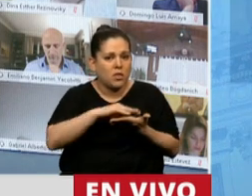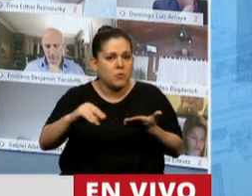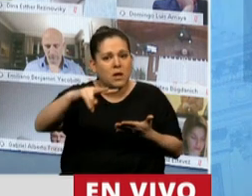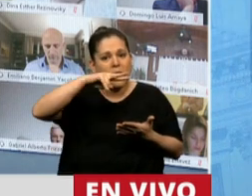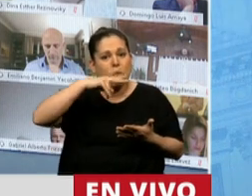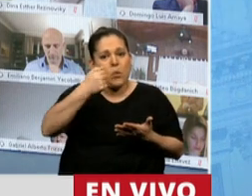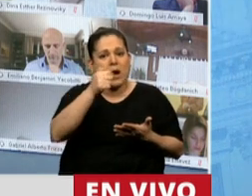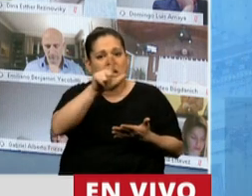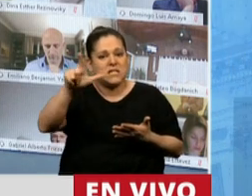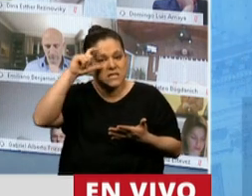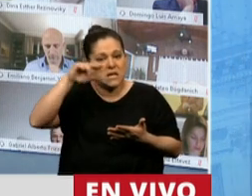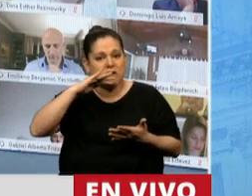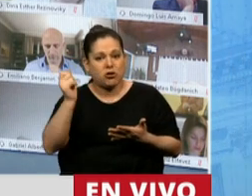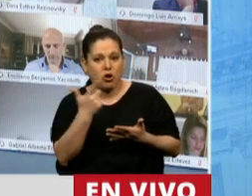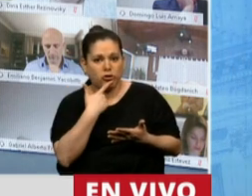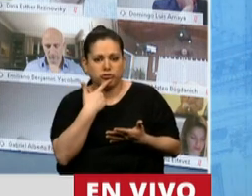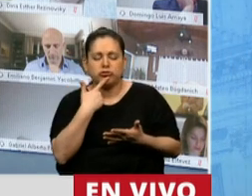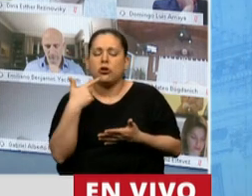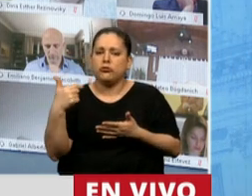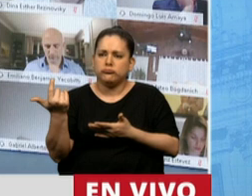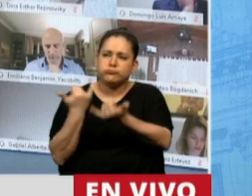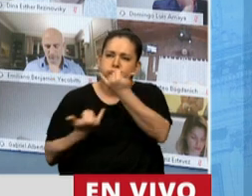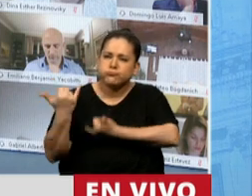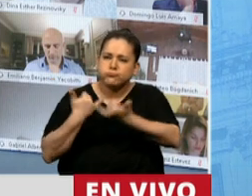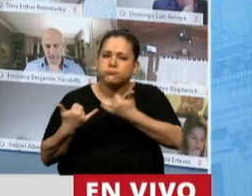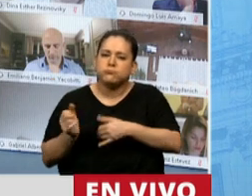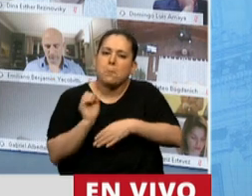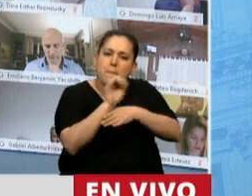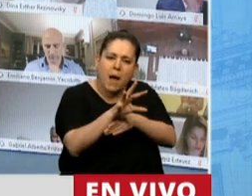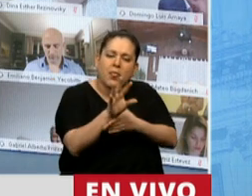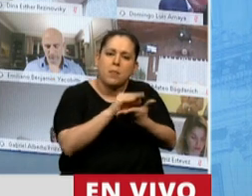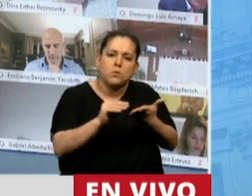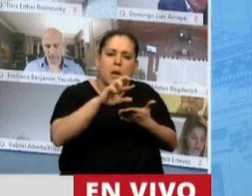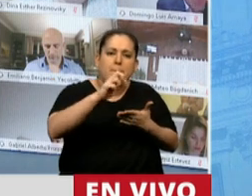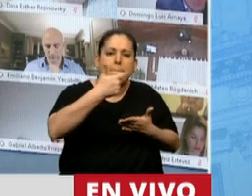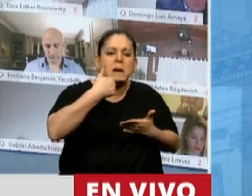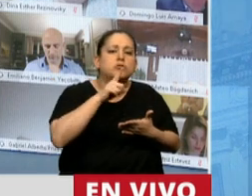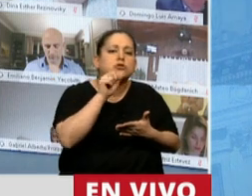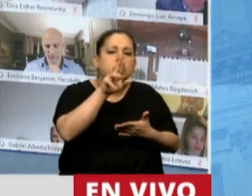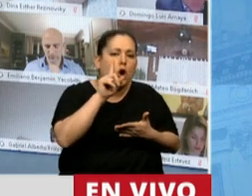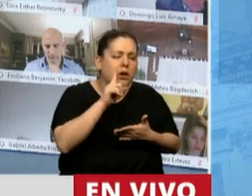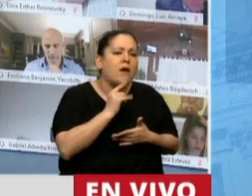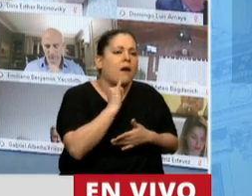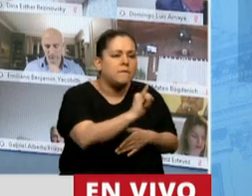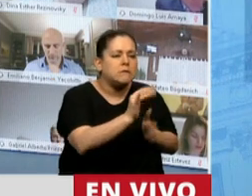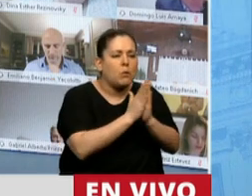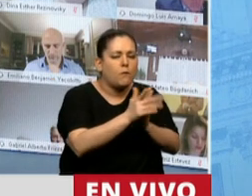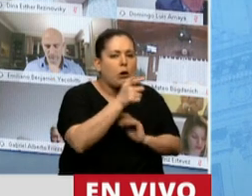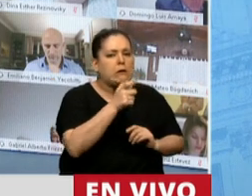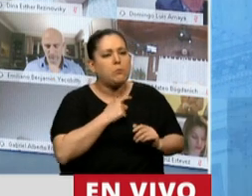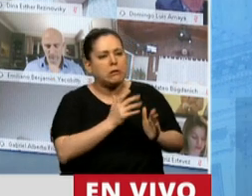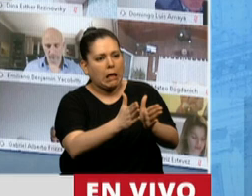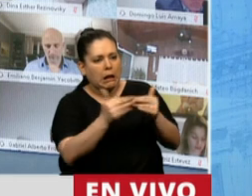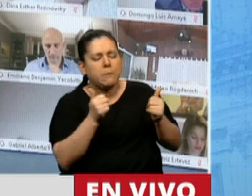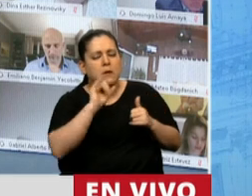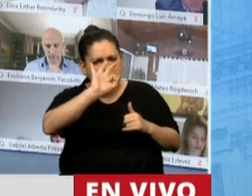la propuesta le escribí al diputado pastori le pedí una respuesta rápida no tuve la respuesta es cierto que